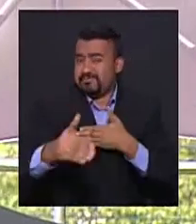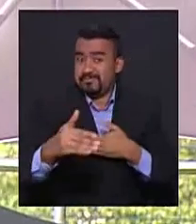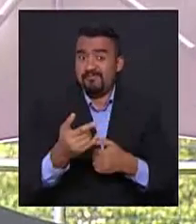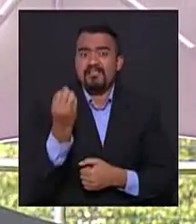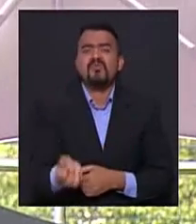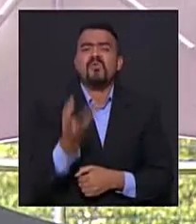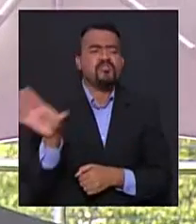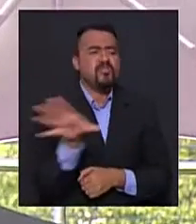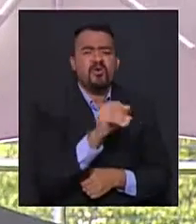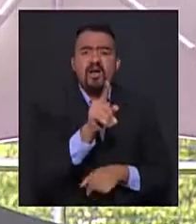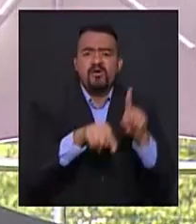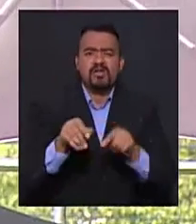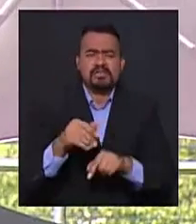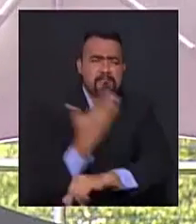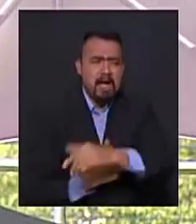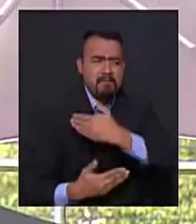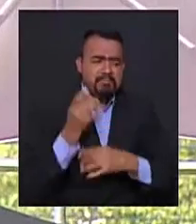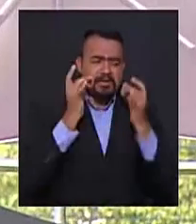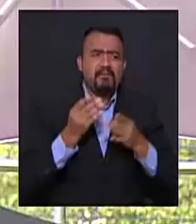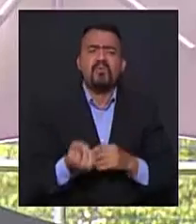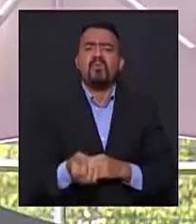contar heridos.